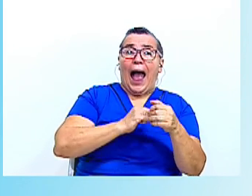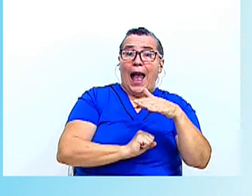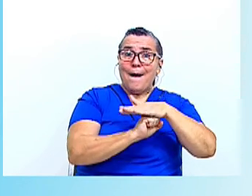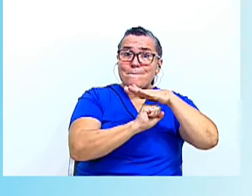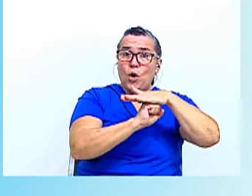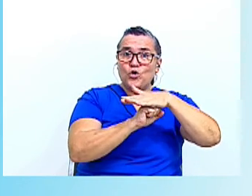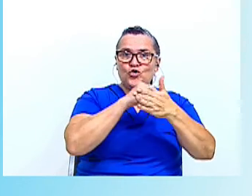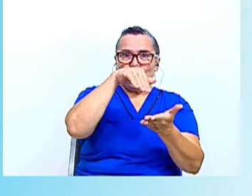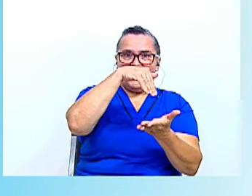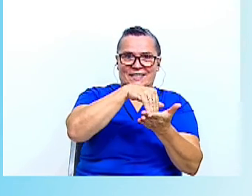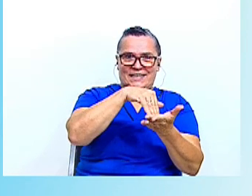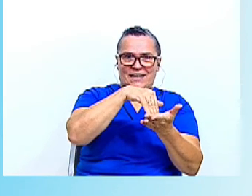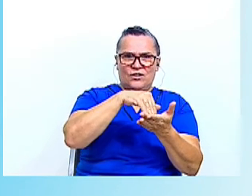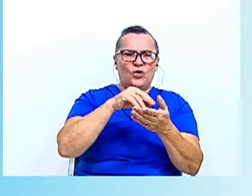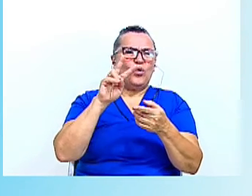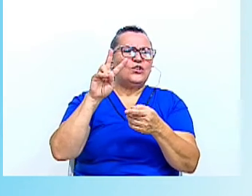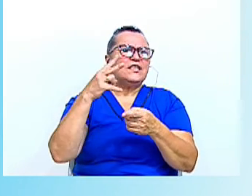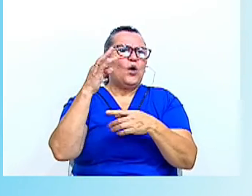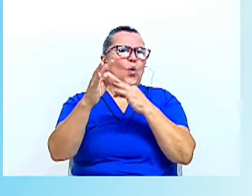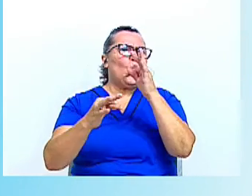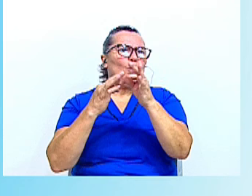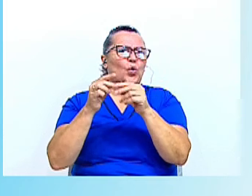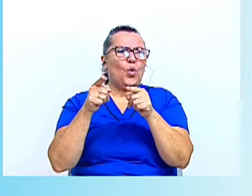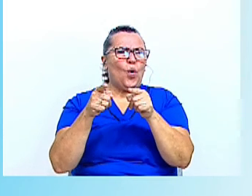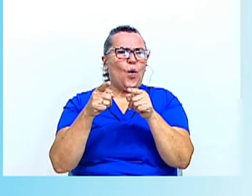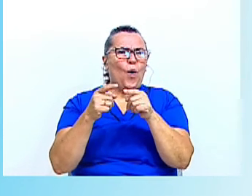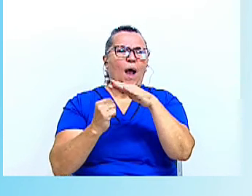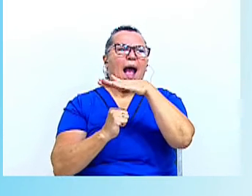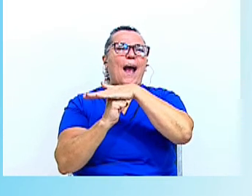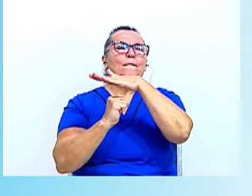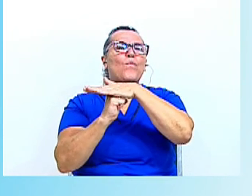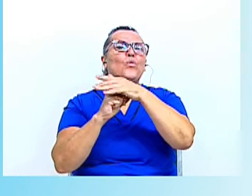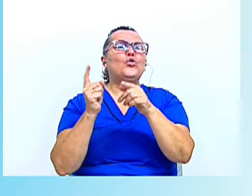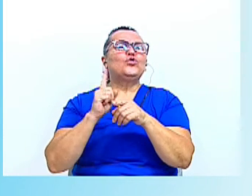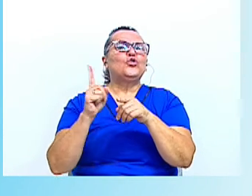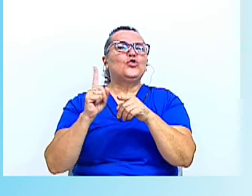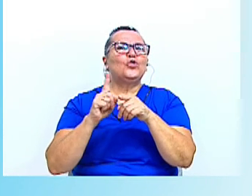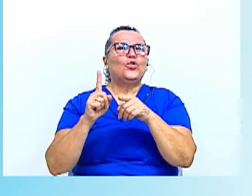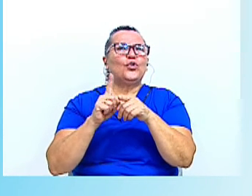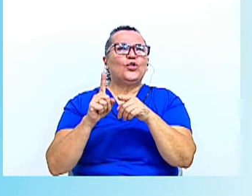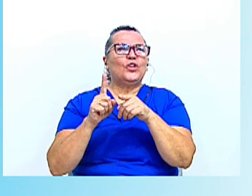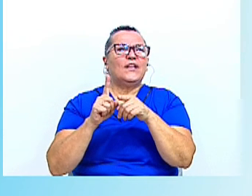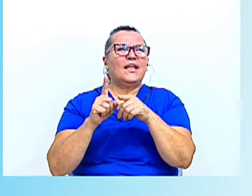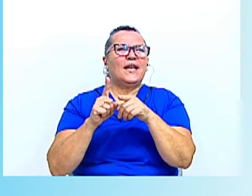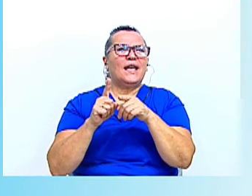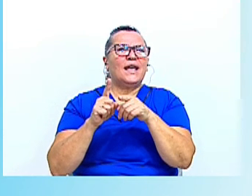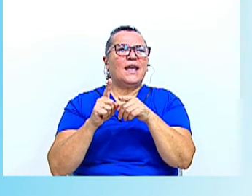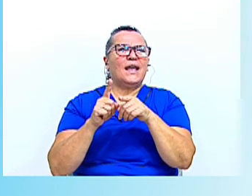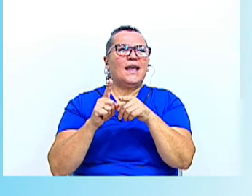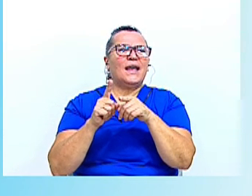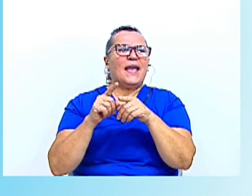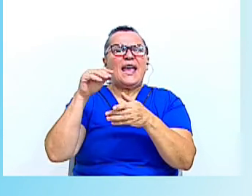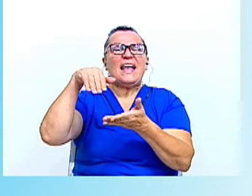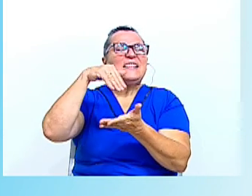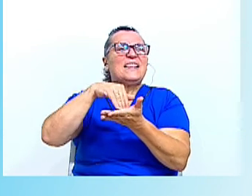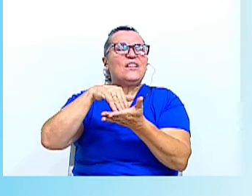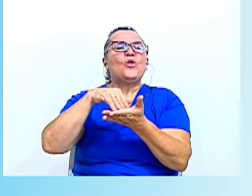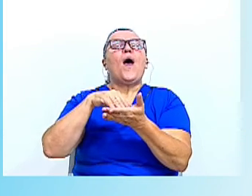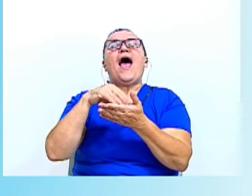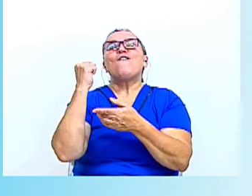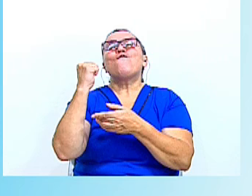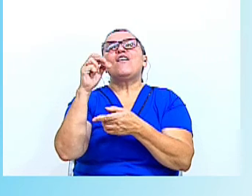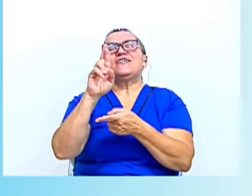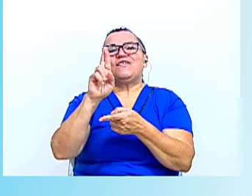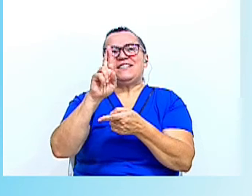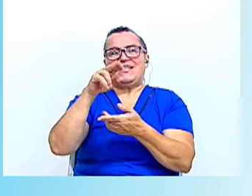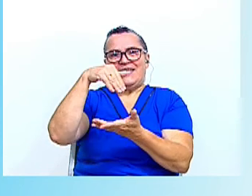vaya a olvidar. En el segundo género, vamos a tener la fuerza de resistencia en medio.